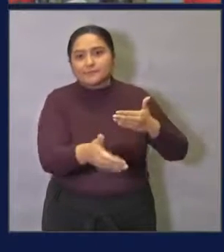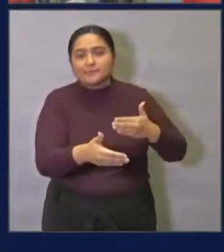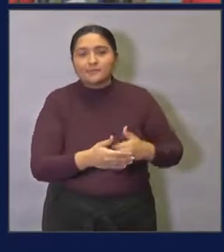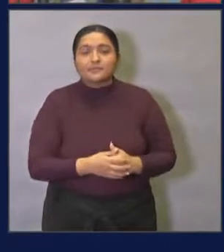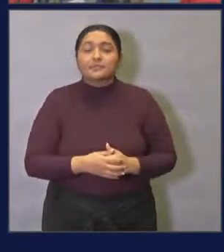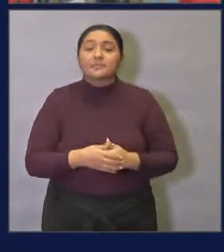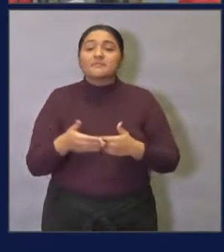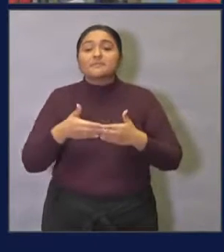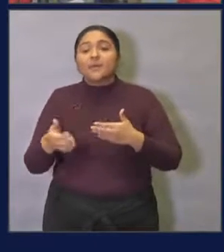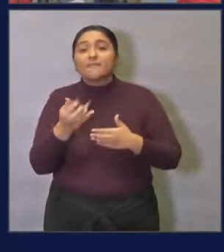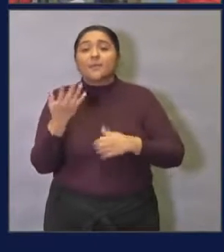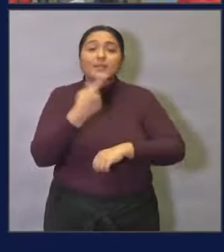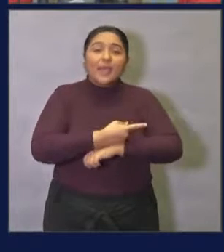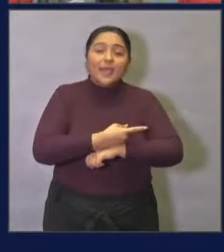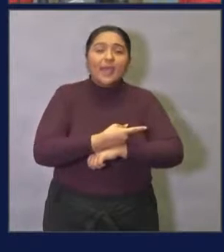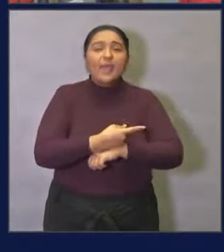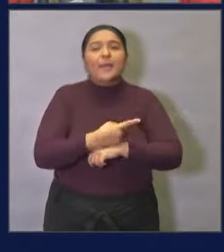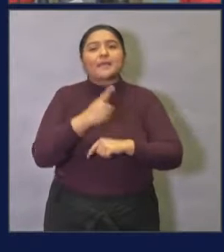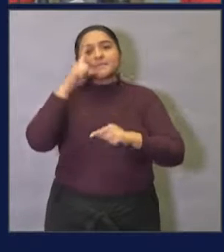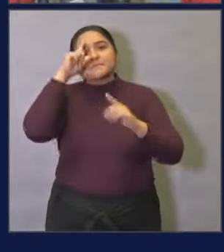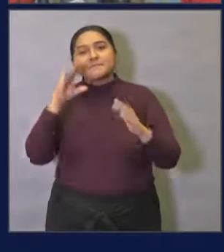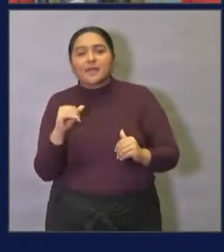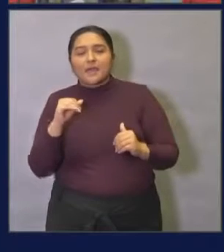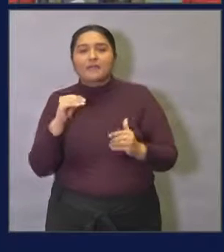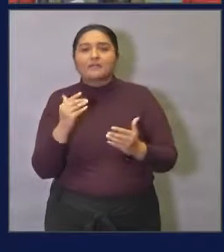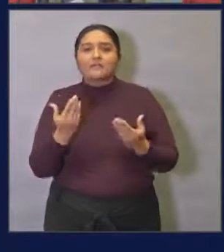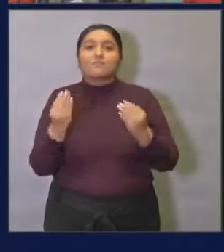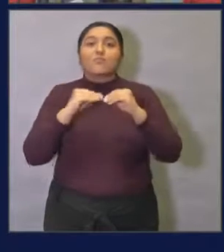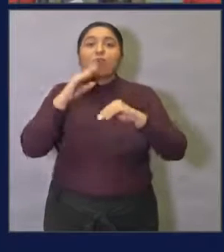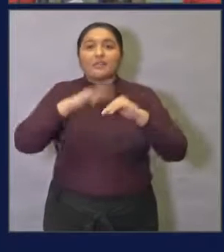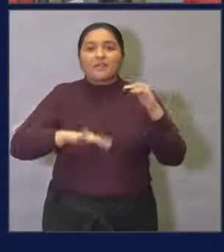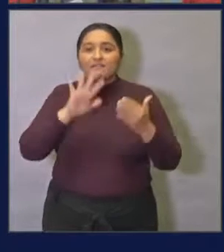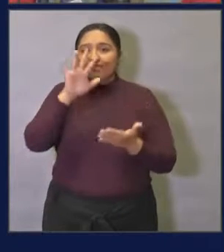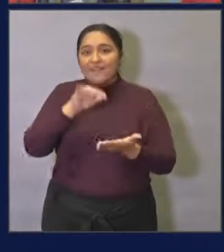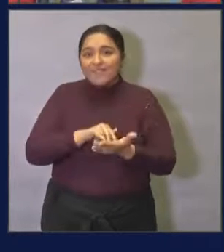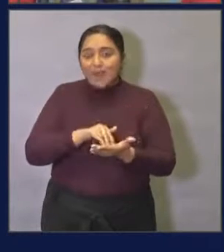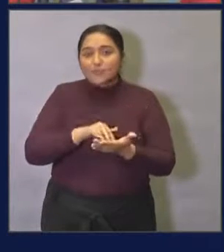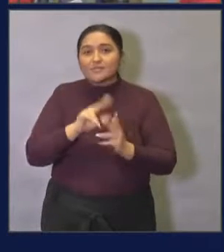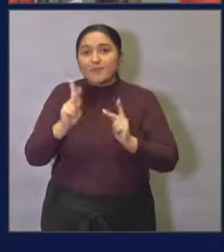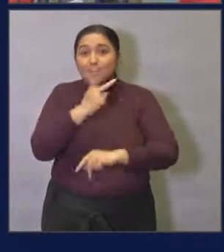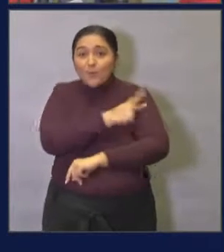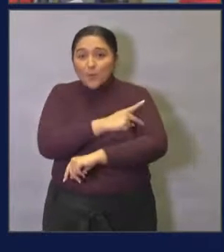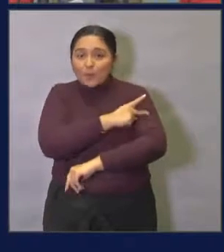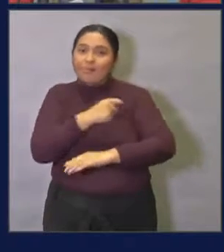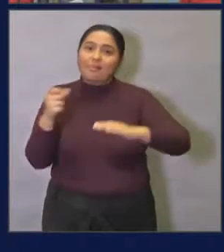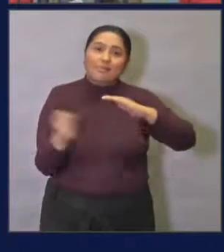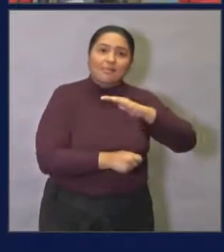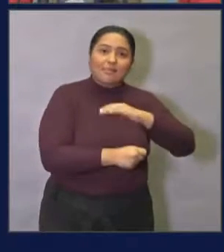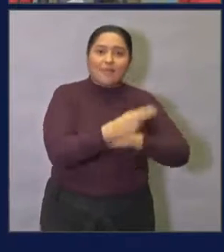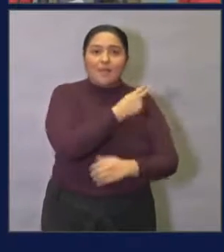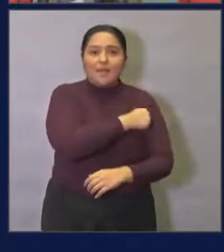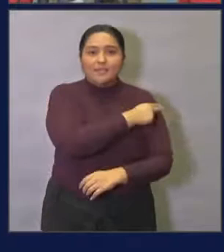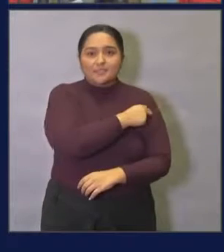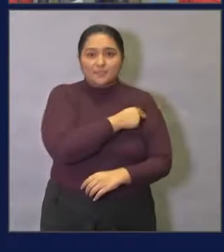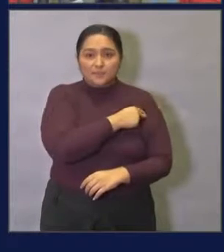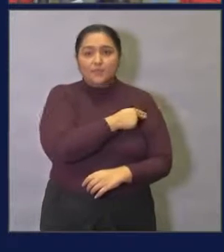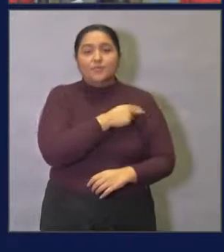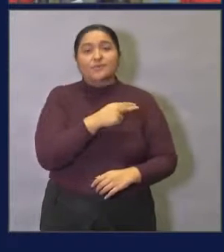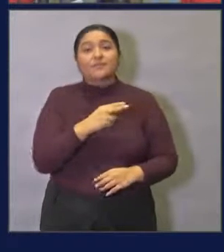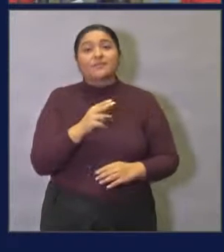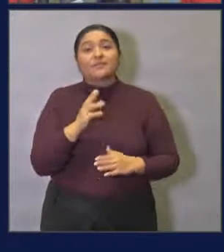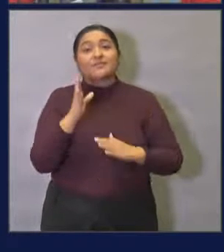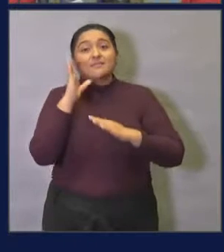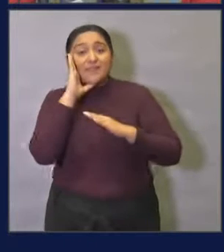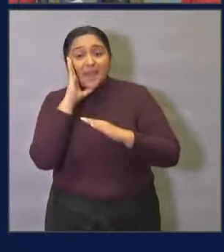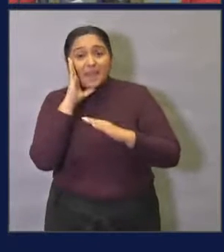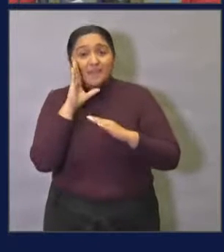es probable que haya más de 5,000 pacientes hospitalizados con COVID-19 y más del 50% de las camas de las unidades